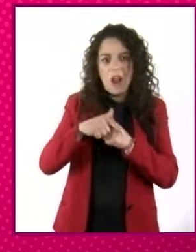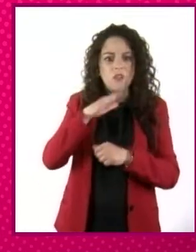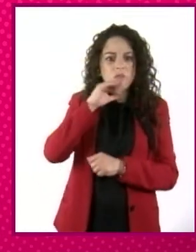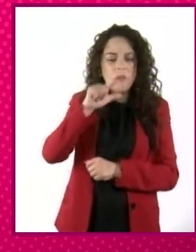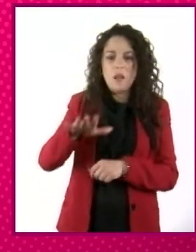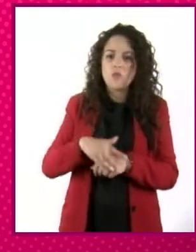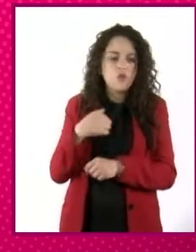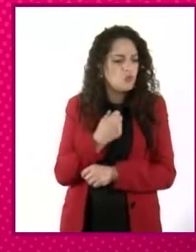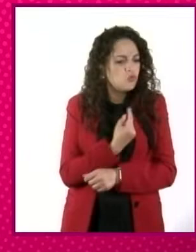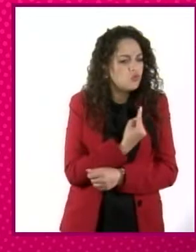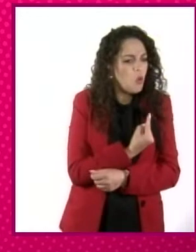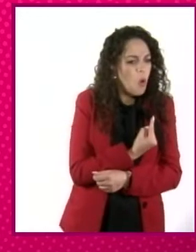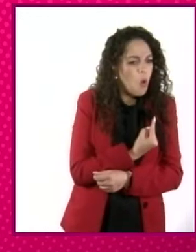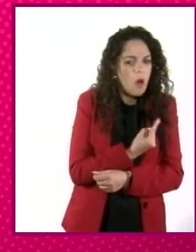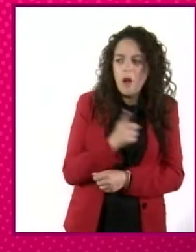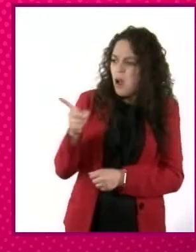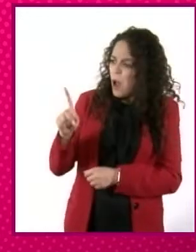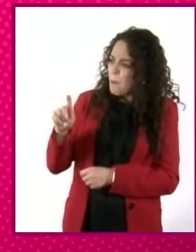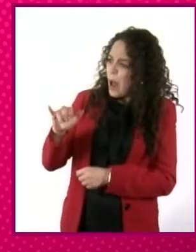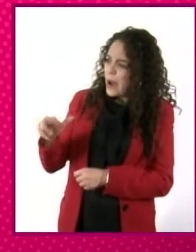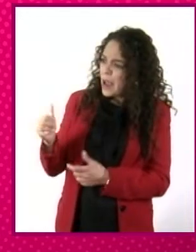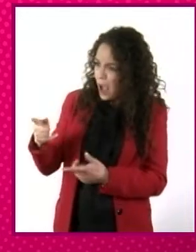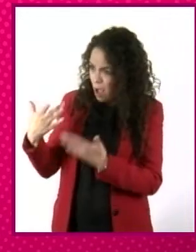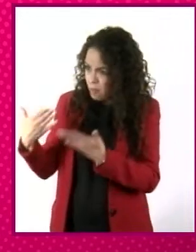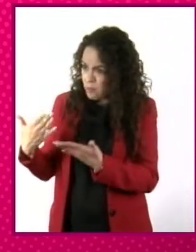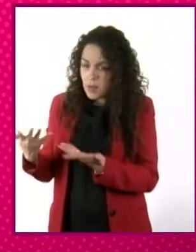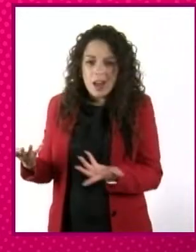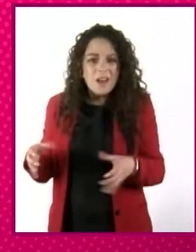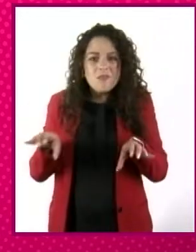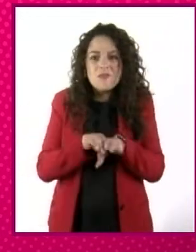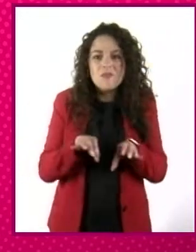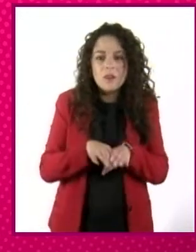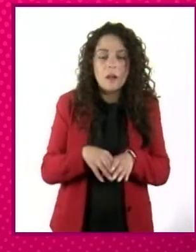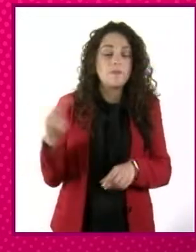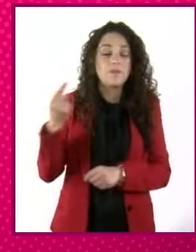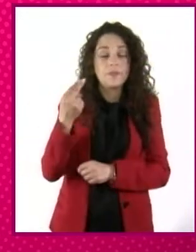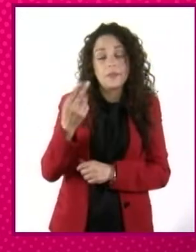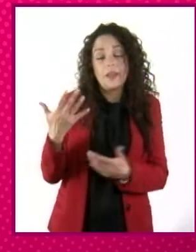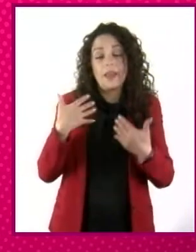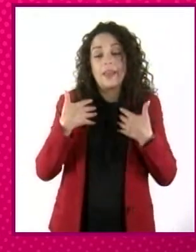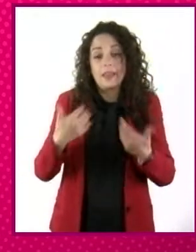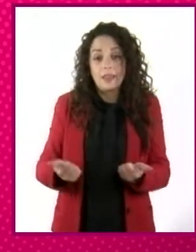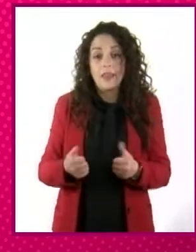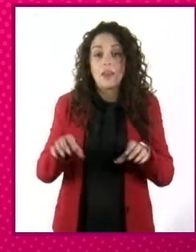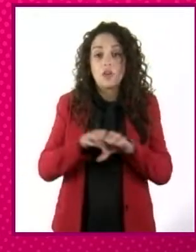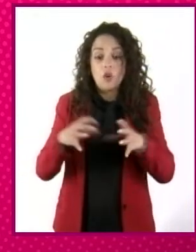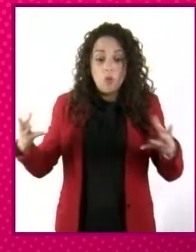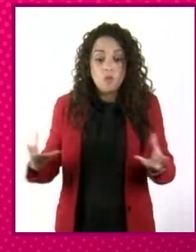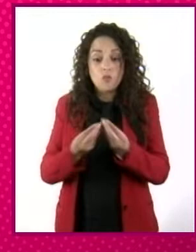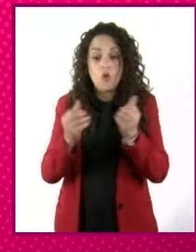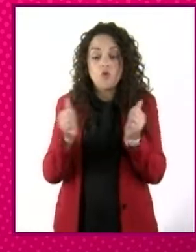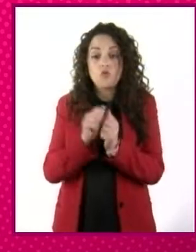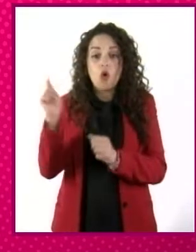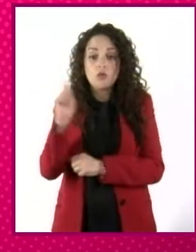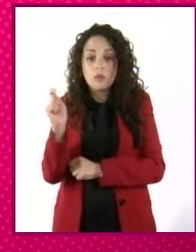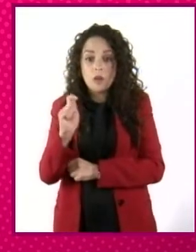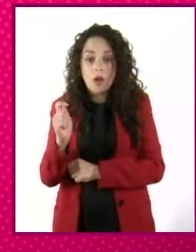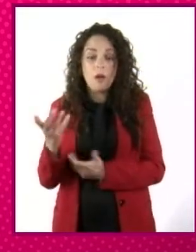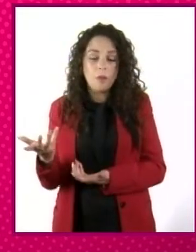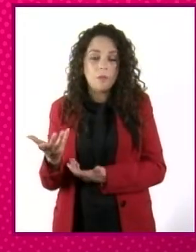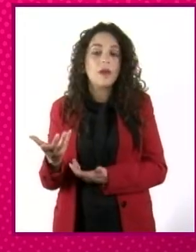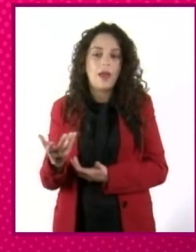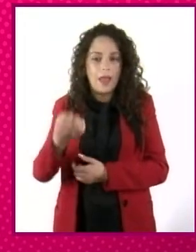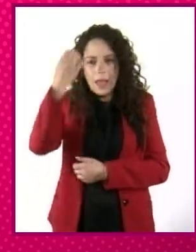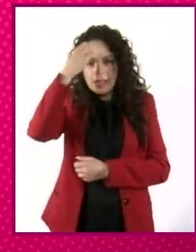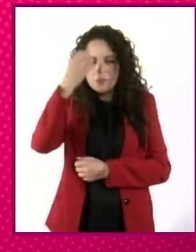pareja. Entonces yo creo que también es importante visibilizar que estar en pareja puede ser una experiencia muy hermosa que te permita